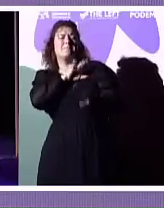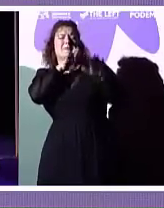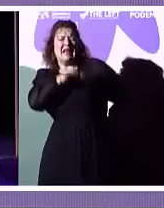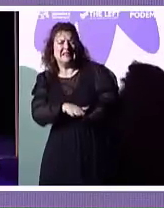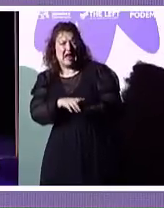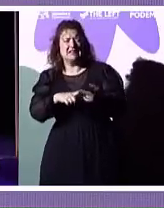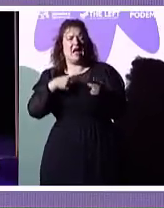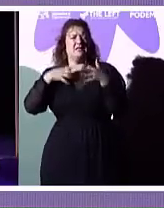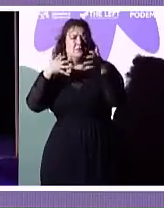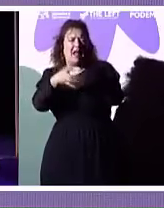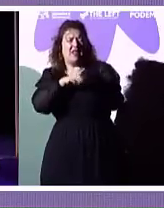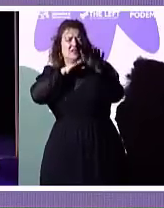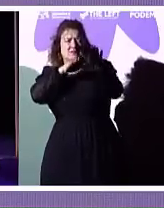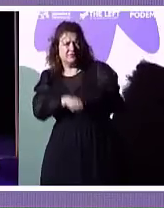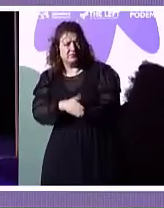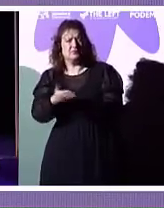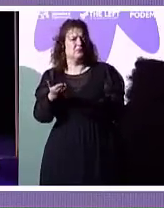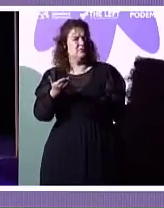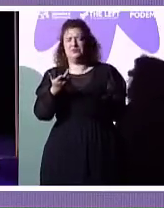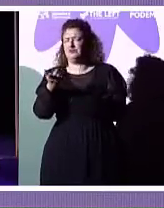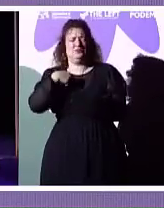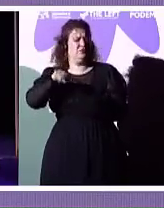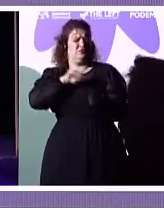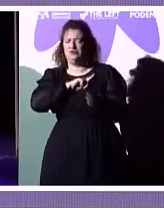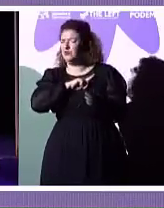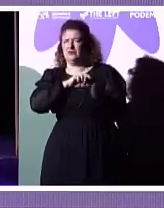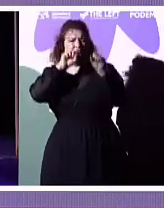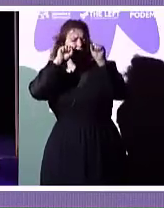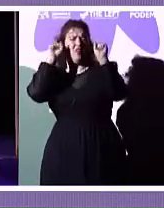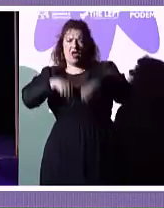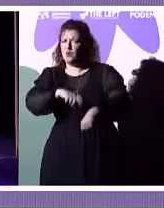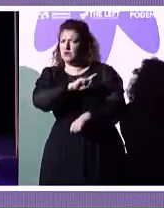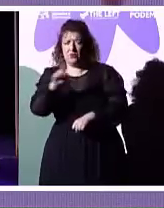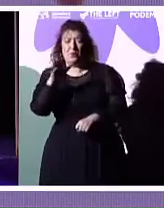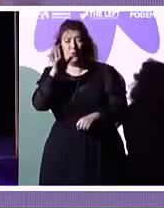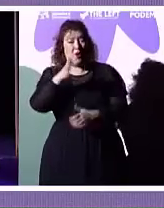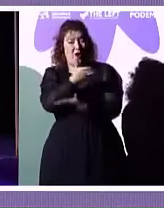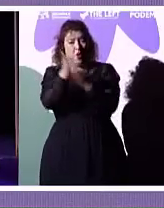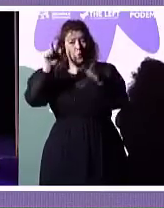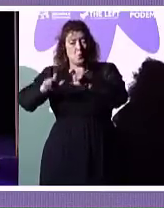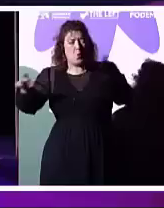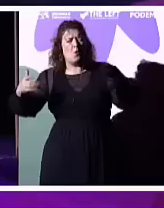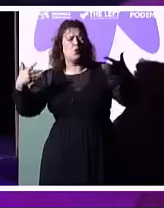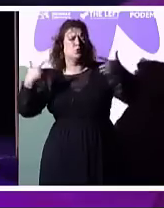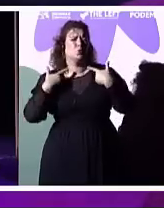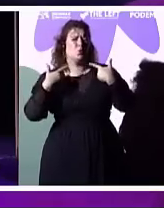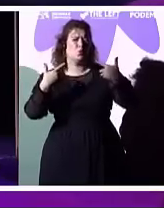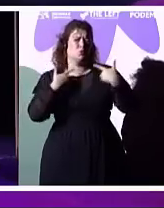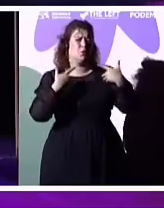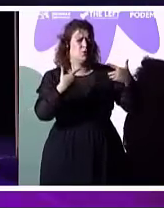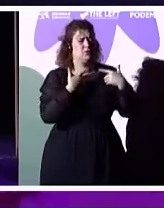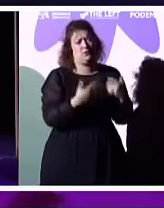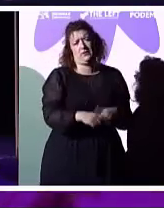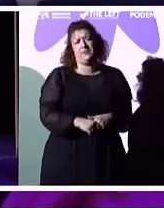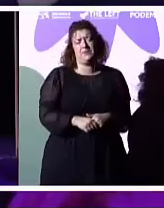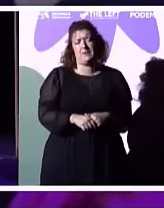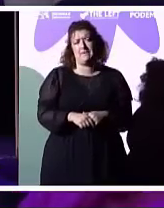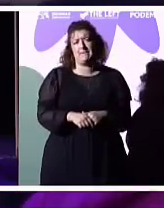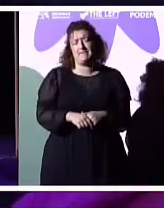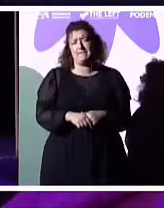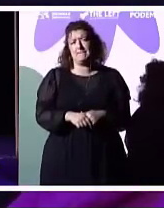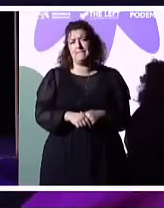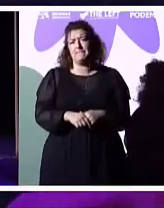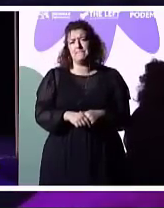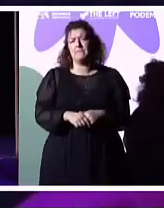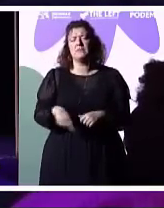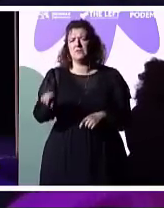y belicistas que saben que generan sufrimiento a nuestros pueblos decimos